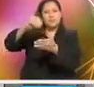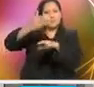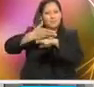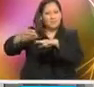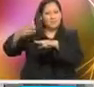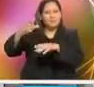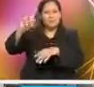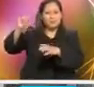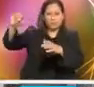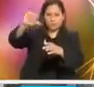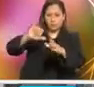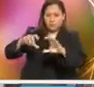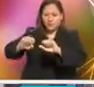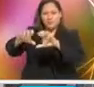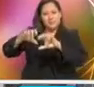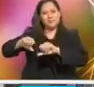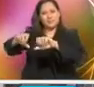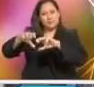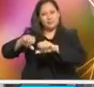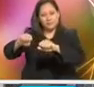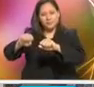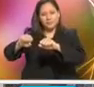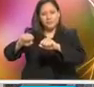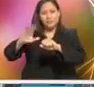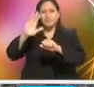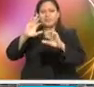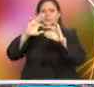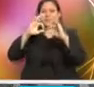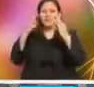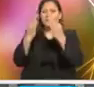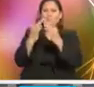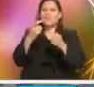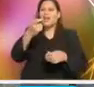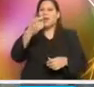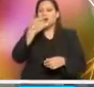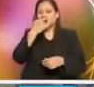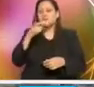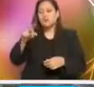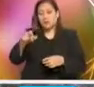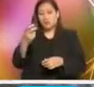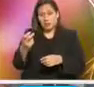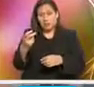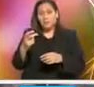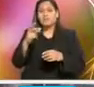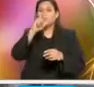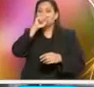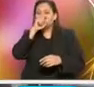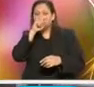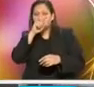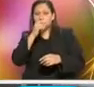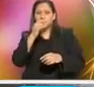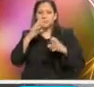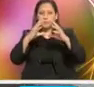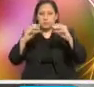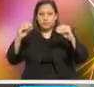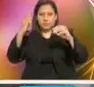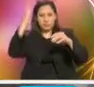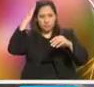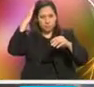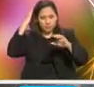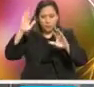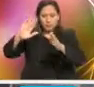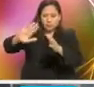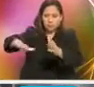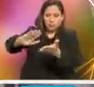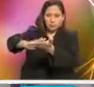¿no? Como si fuera una masa así tipo de donas y esas cosas, Eso. ¿no? Y ahí pasamos el pollo, la calabaza en este